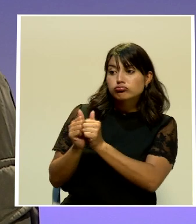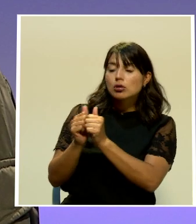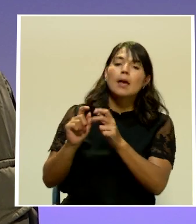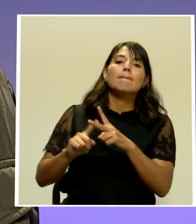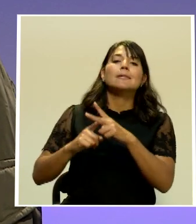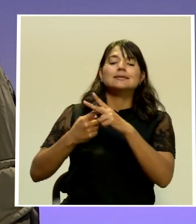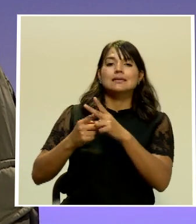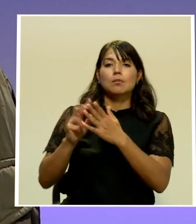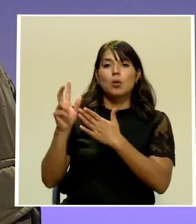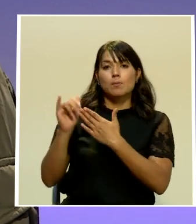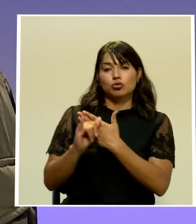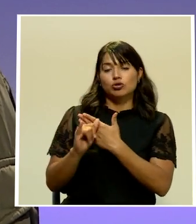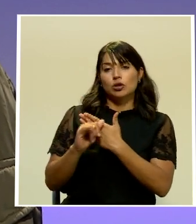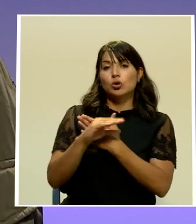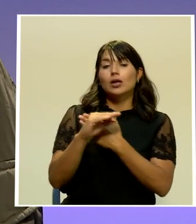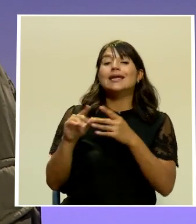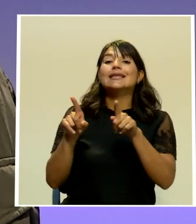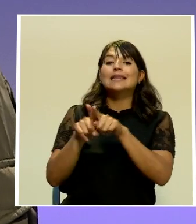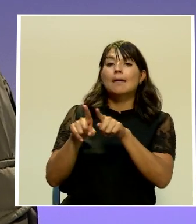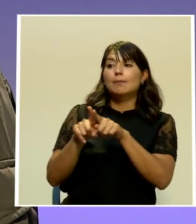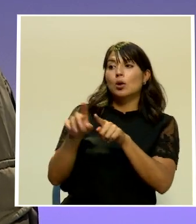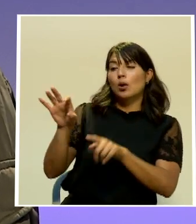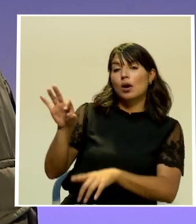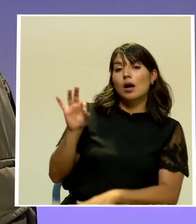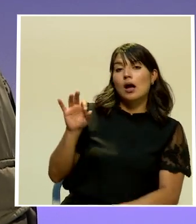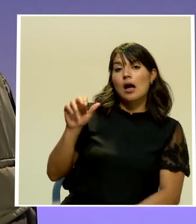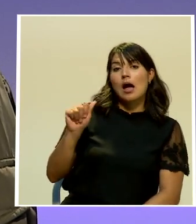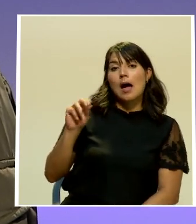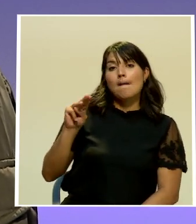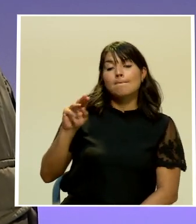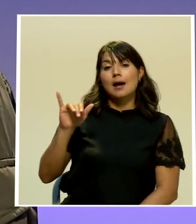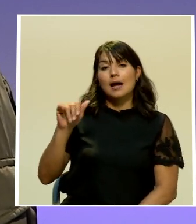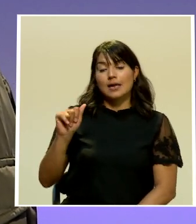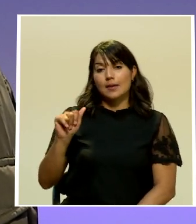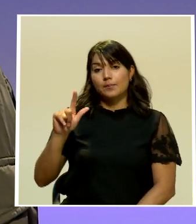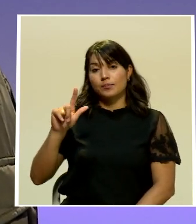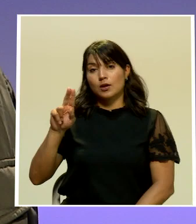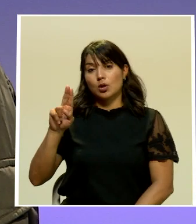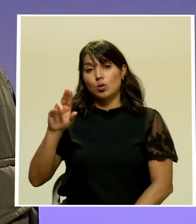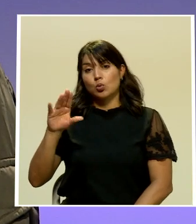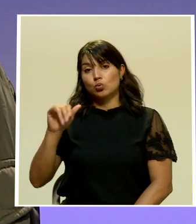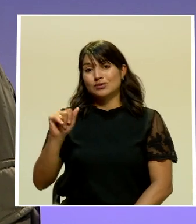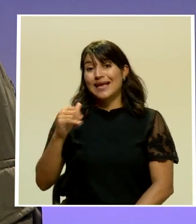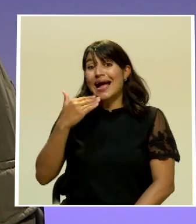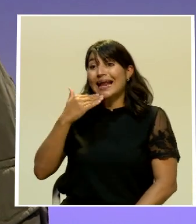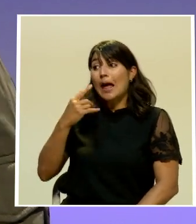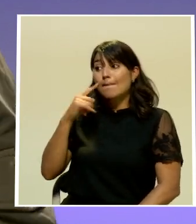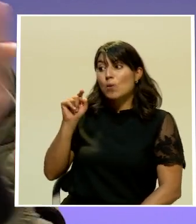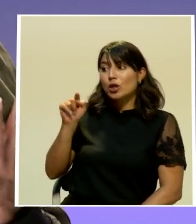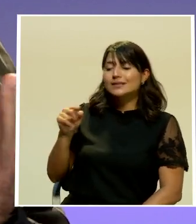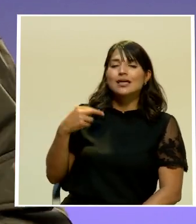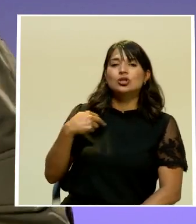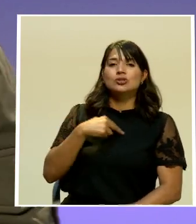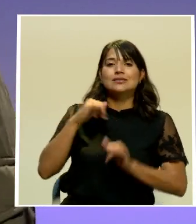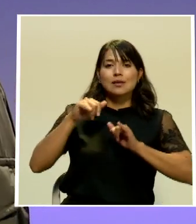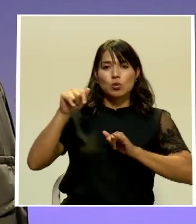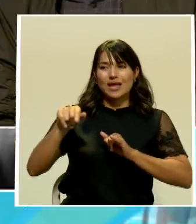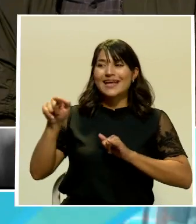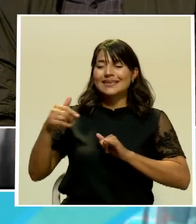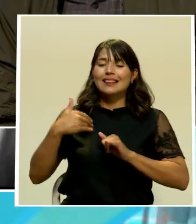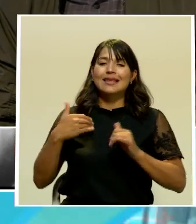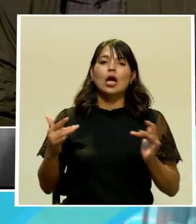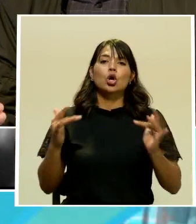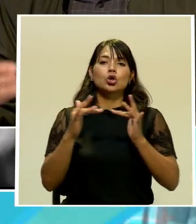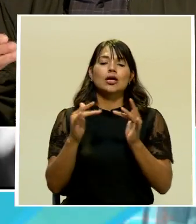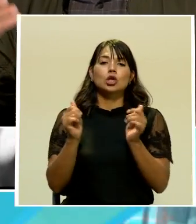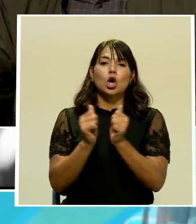invitó a Maya a Lucía, que gracias a ella, digamos, estamos aquí y ella tenía una conexión muy fuerte con la Carpio,